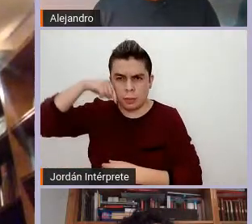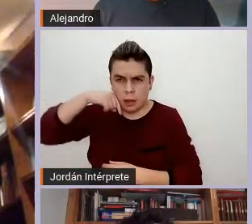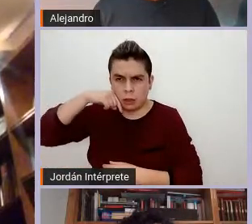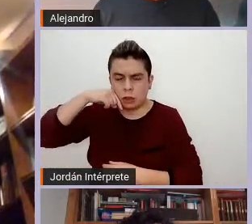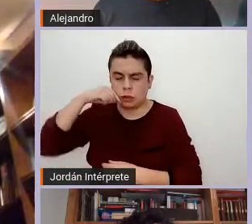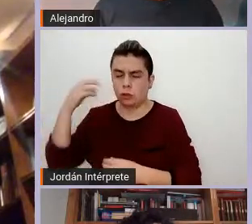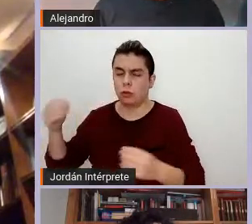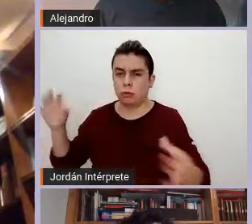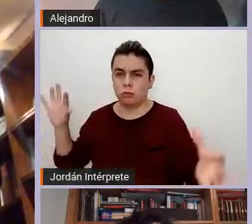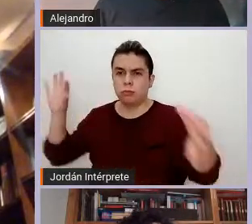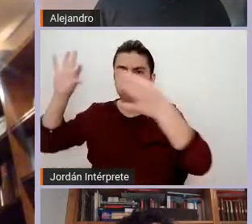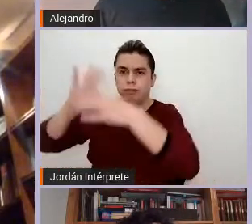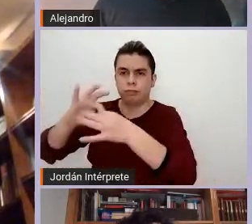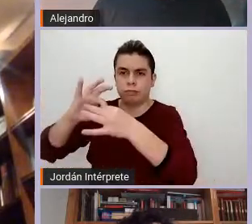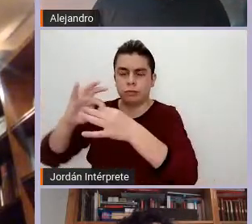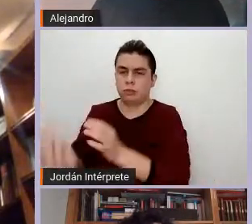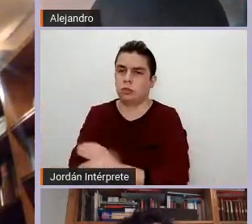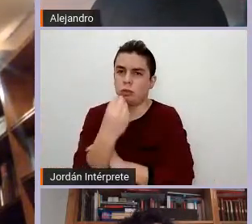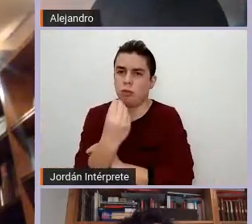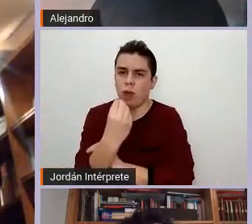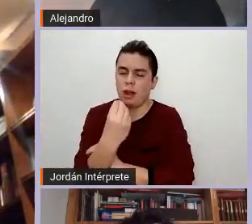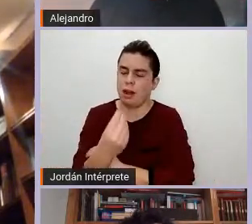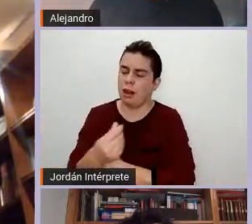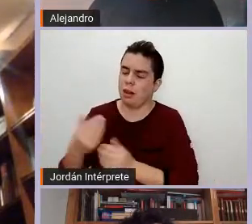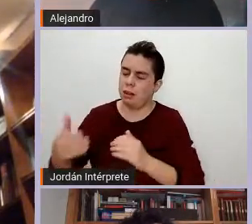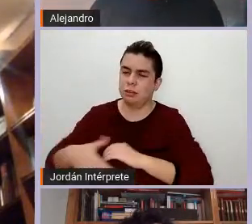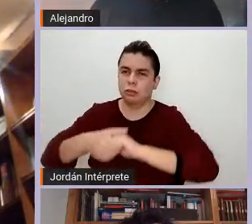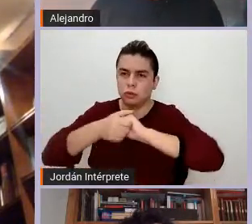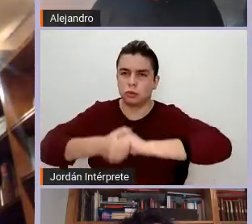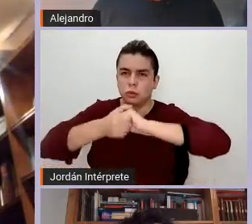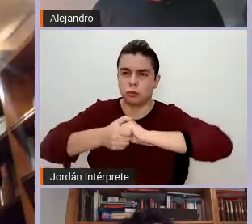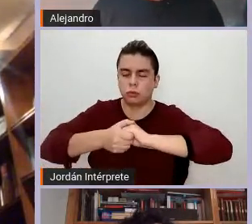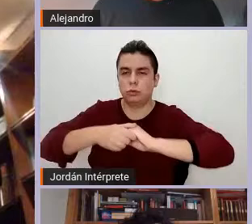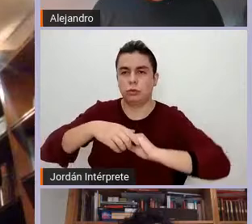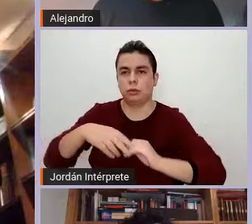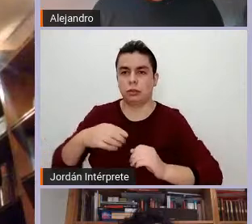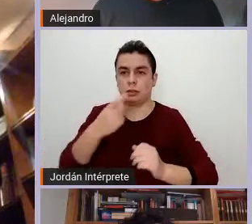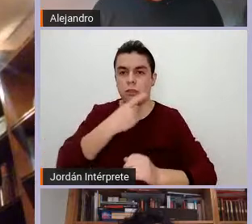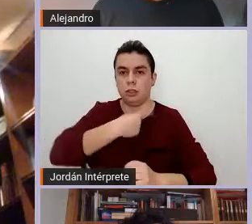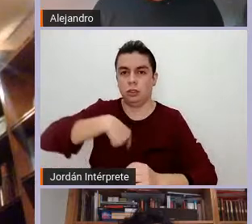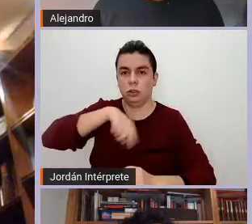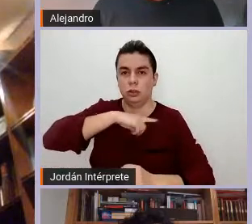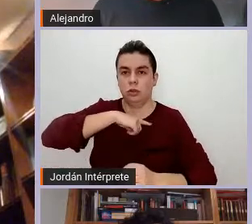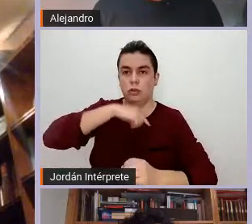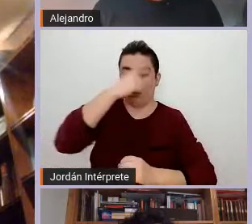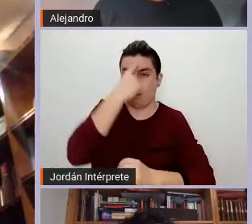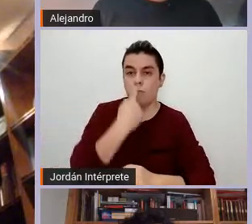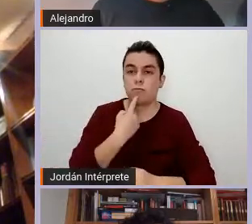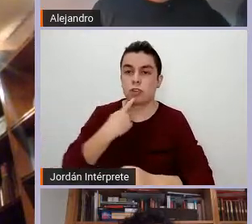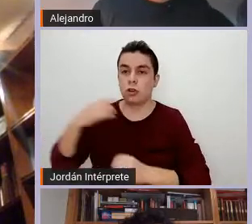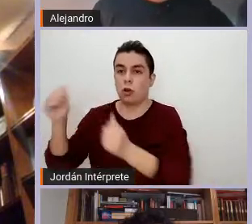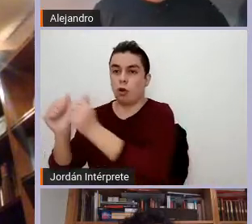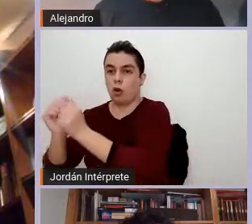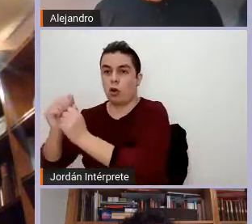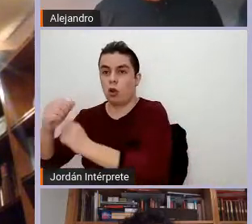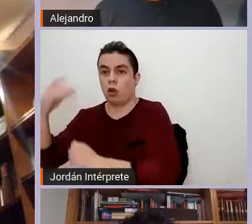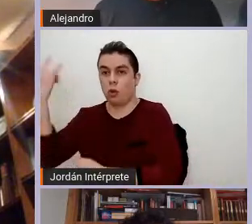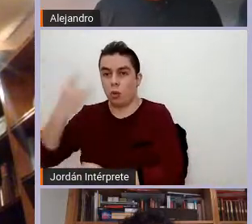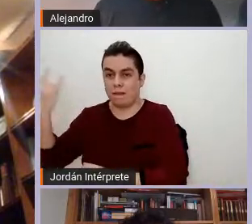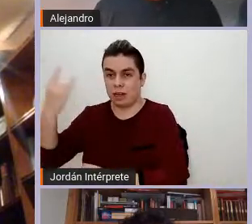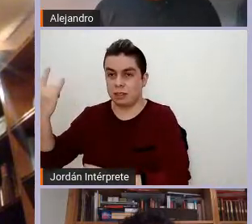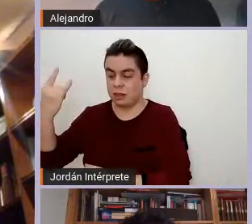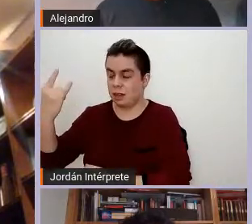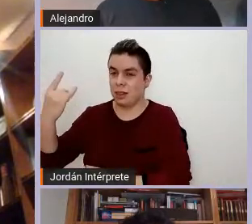con la universidad, que refuerza esta unión entre la academia y los museos, que son tan